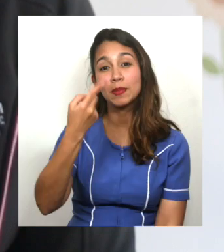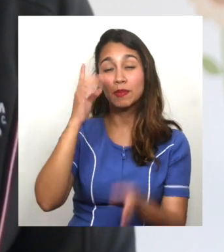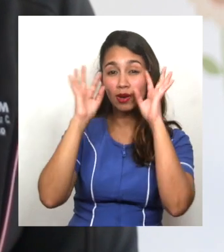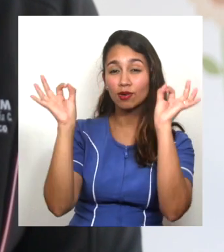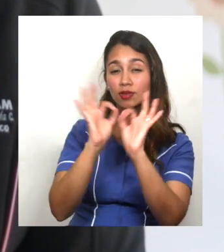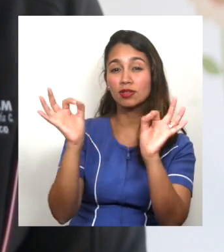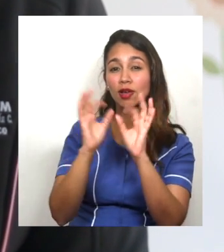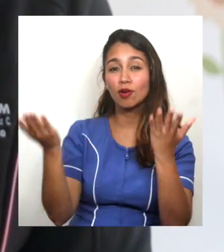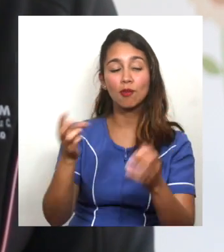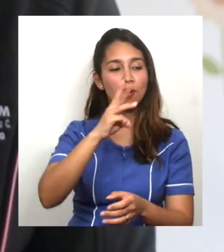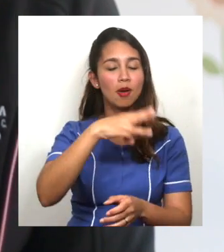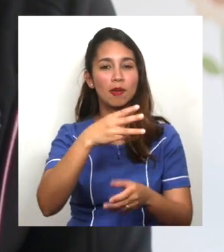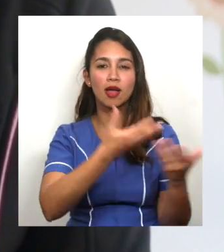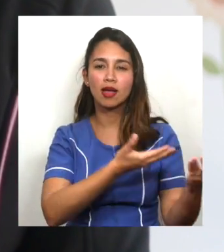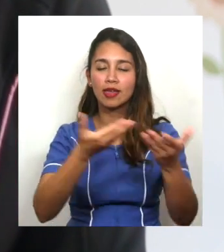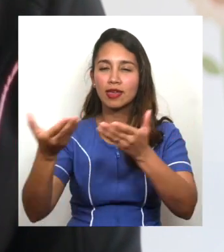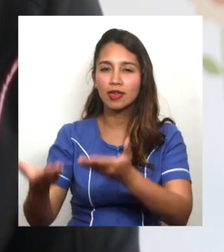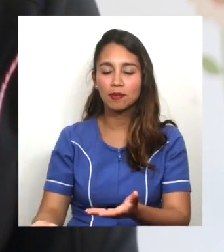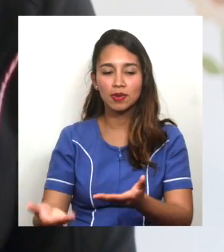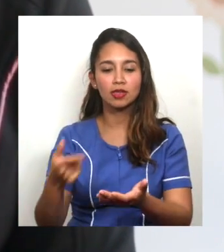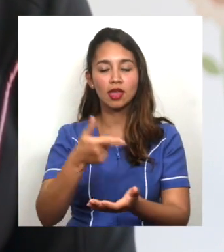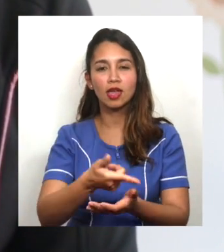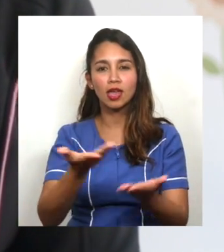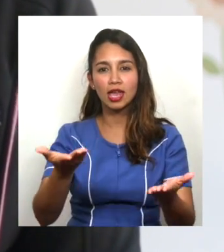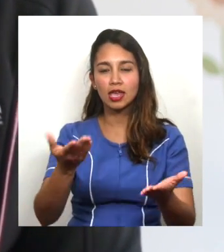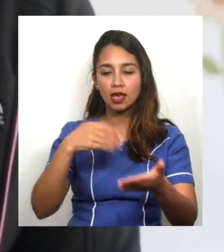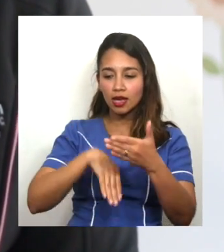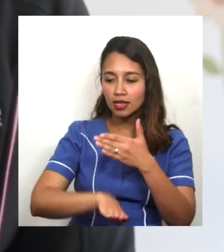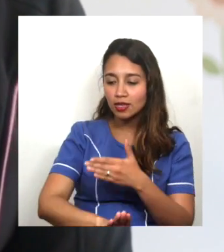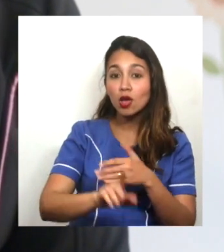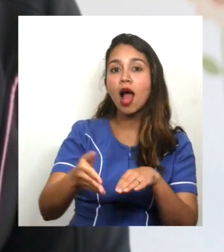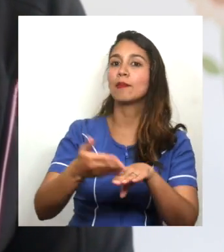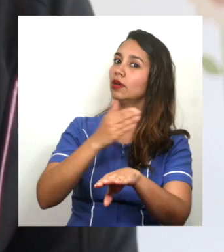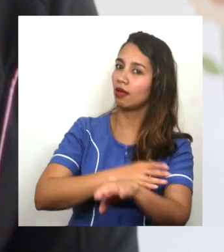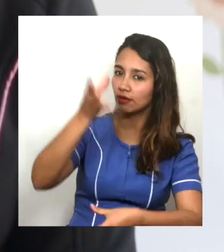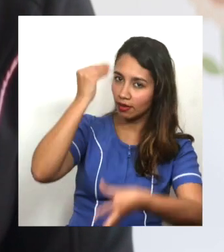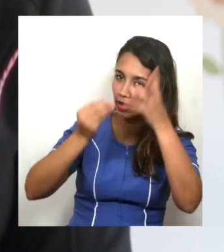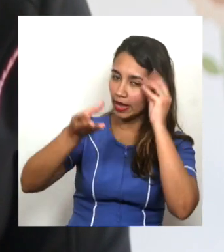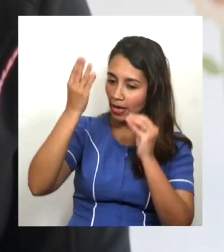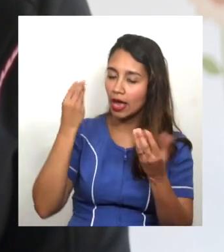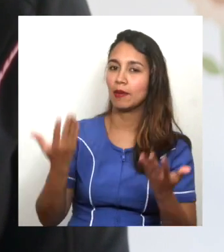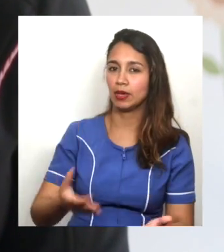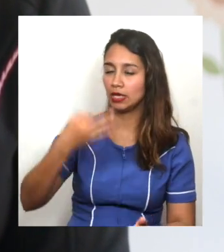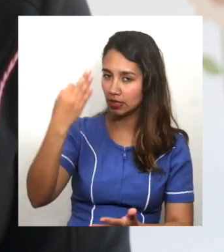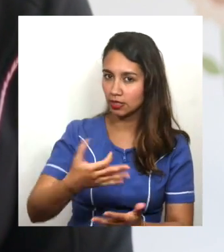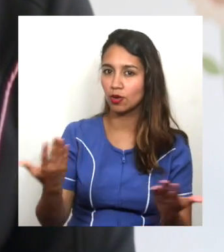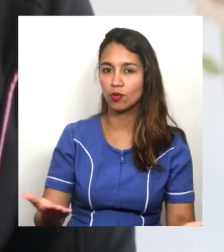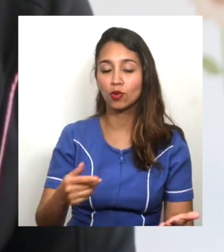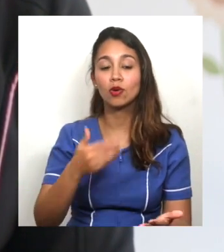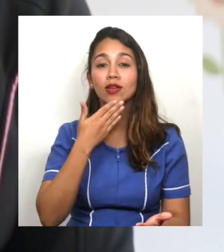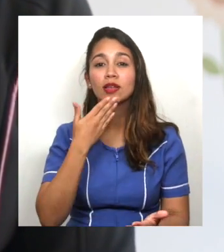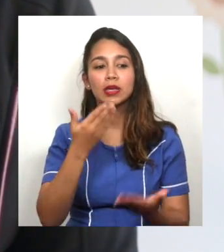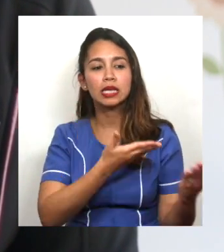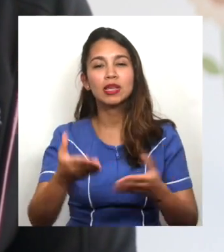La primera recomendación es invitar a las madres a experimentar gestaciones informadas y empoderadas. De esta manera facilitamos la